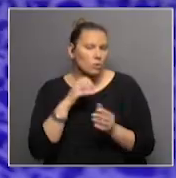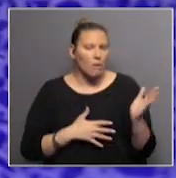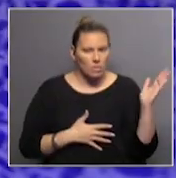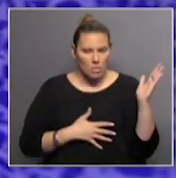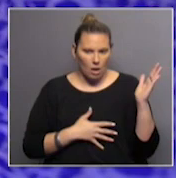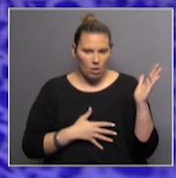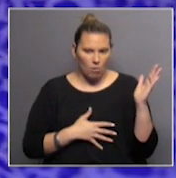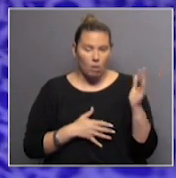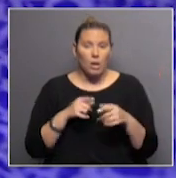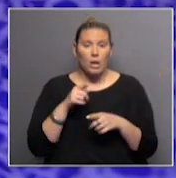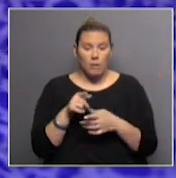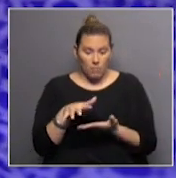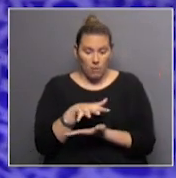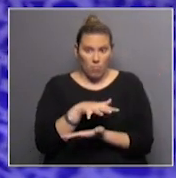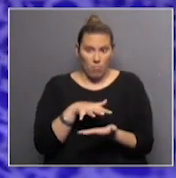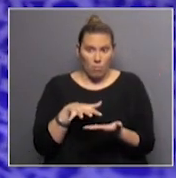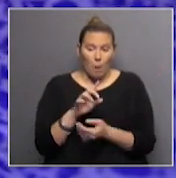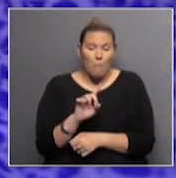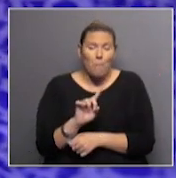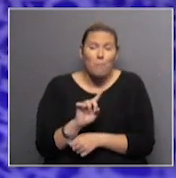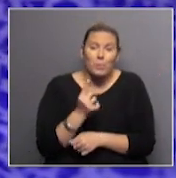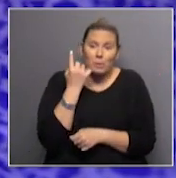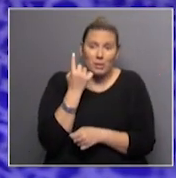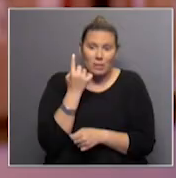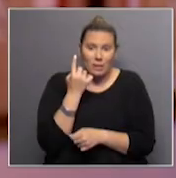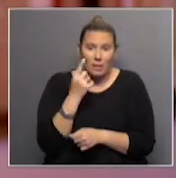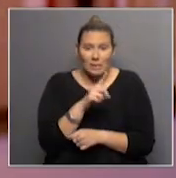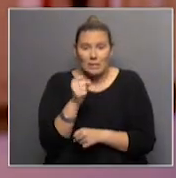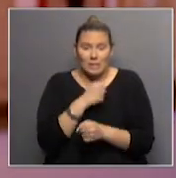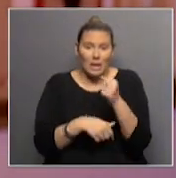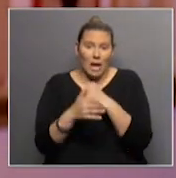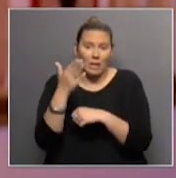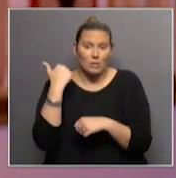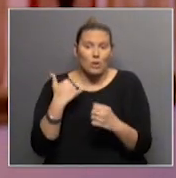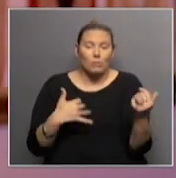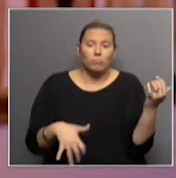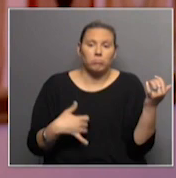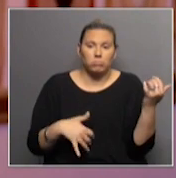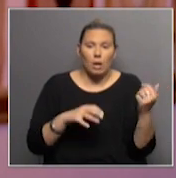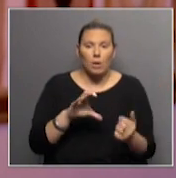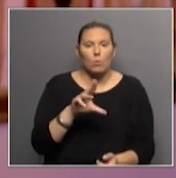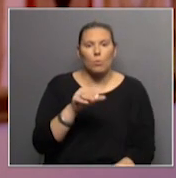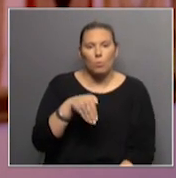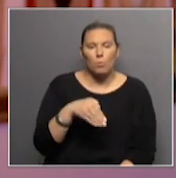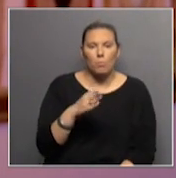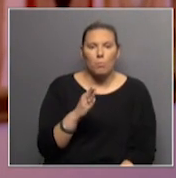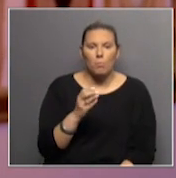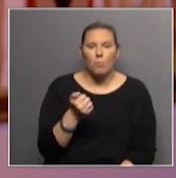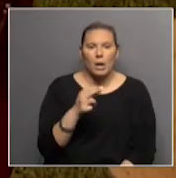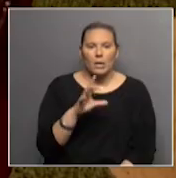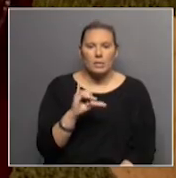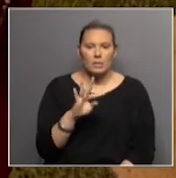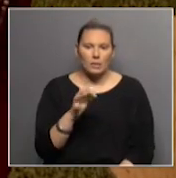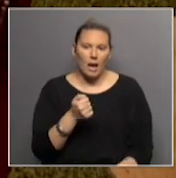tangos. En este lugar fue por donde por primera vez, hace 100 años, se tocó la comparsita de Matos Rodríguez,